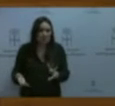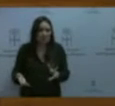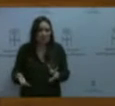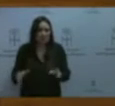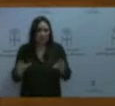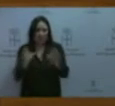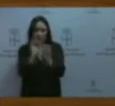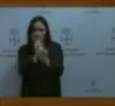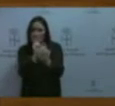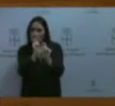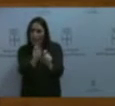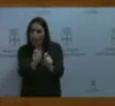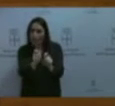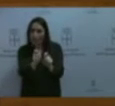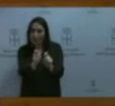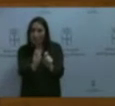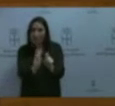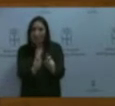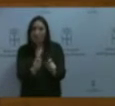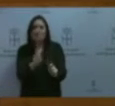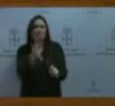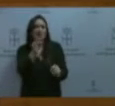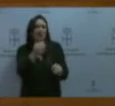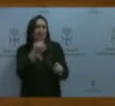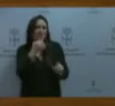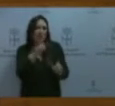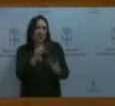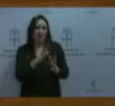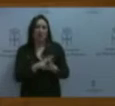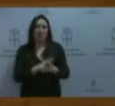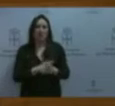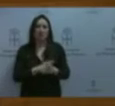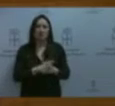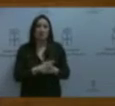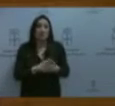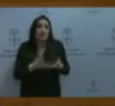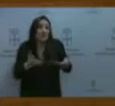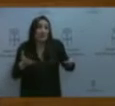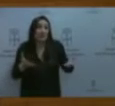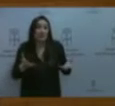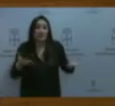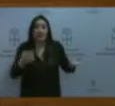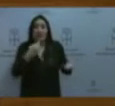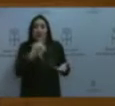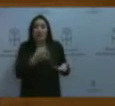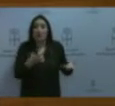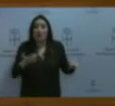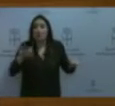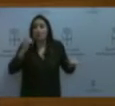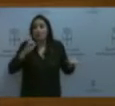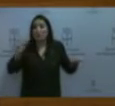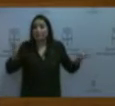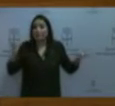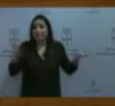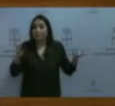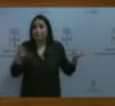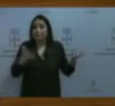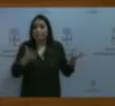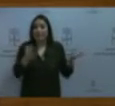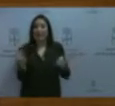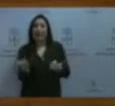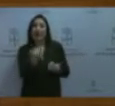y por citarle, solo se me ocurriría decirle cuáles son las funciones de un jefe